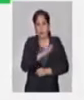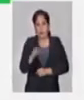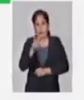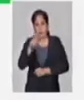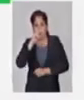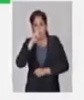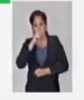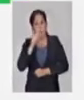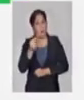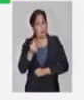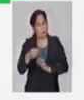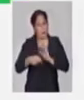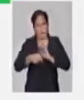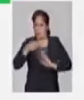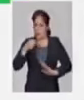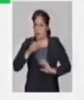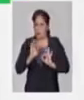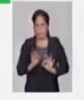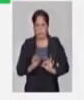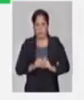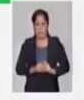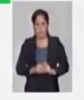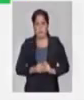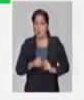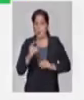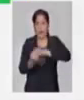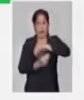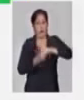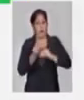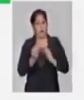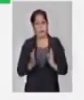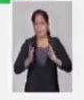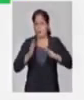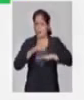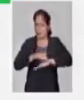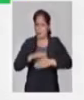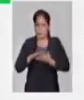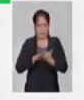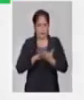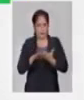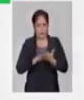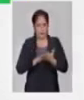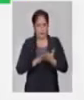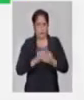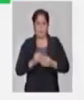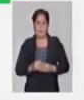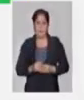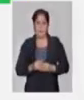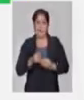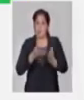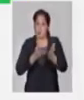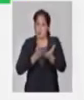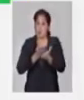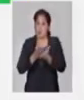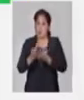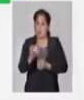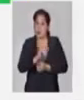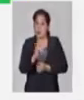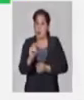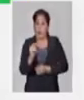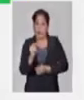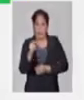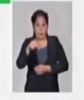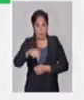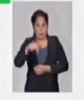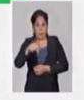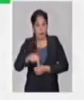con el precio actual, por lo tanto es un producto que no varía su precio. Se mantienen también con el precio